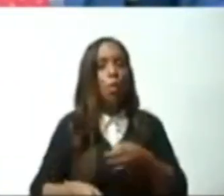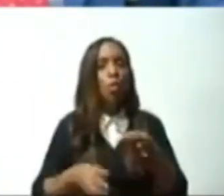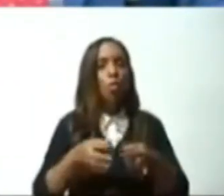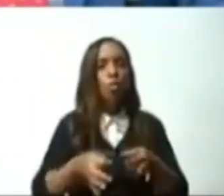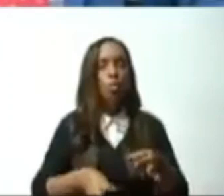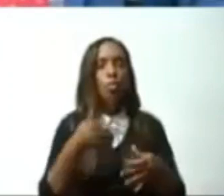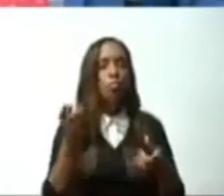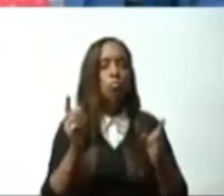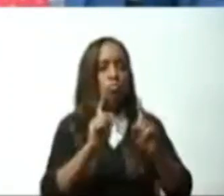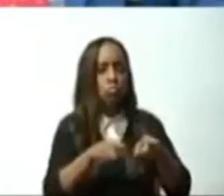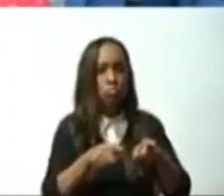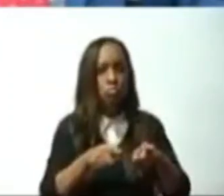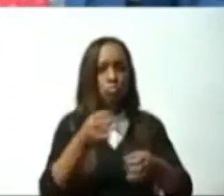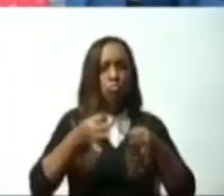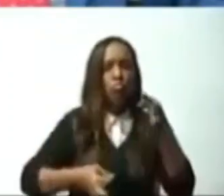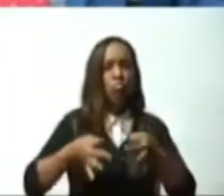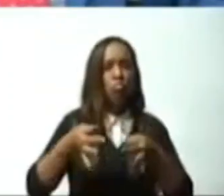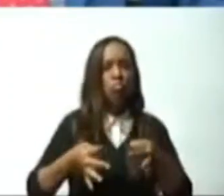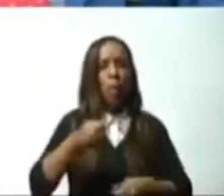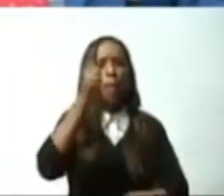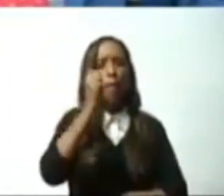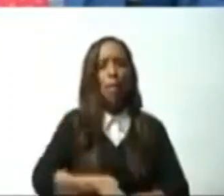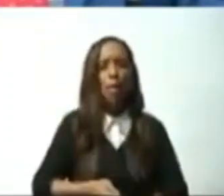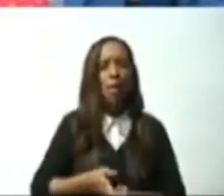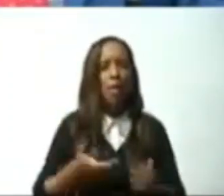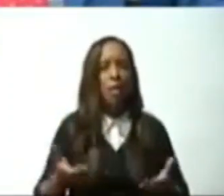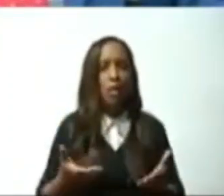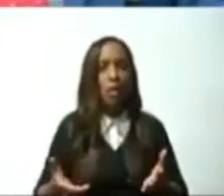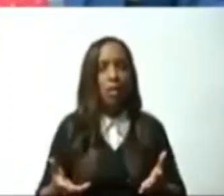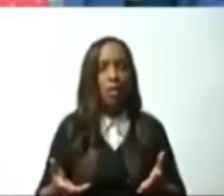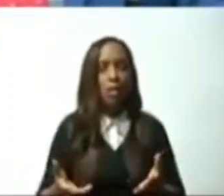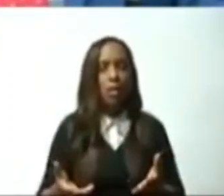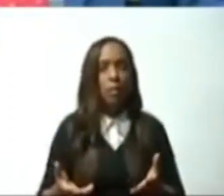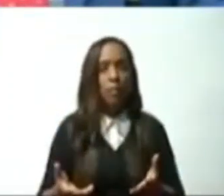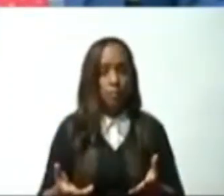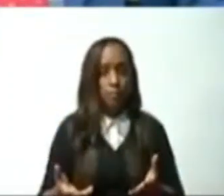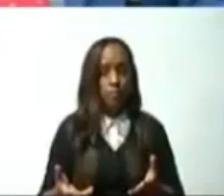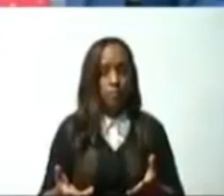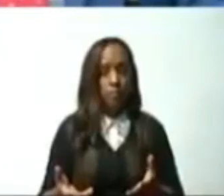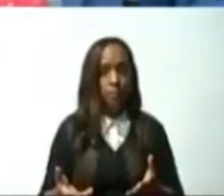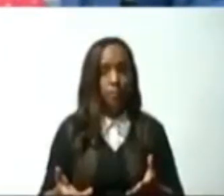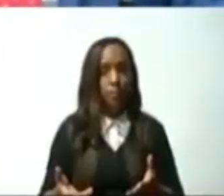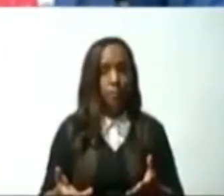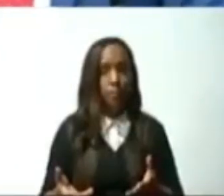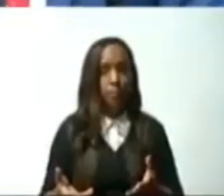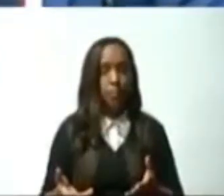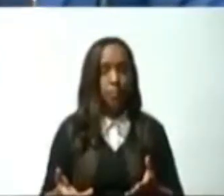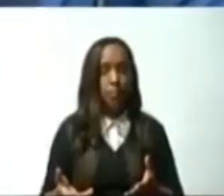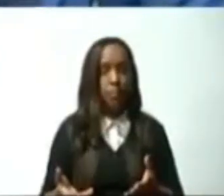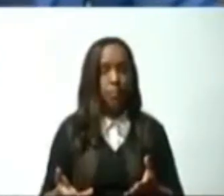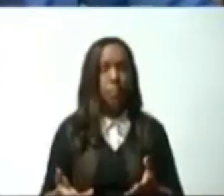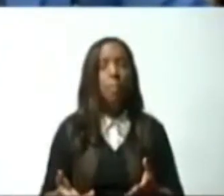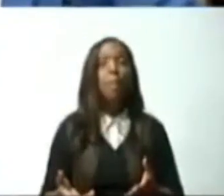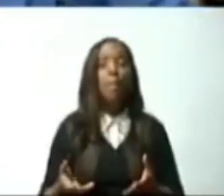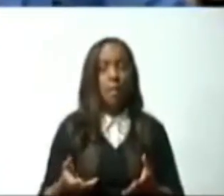El tribunal falló y ha indicado que la Superintendencia de Pensiones debe someter